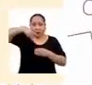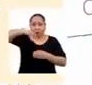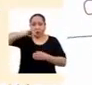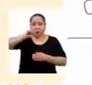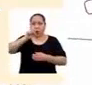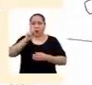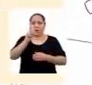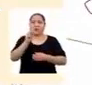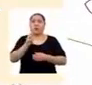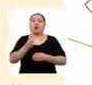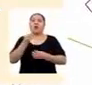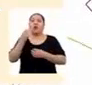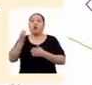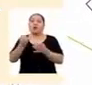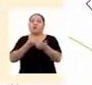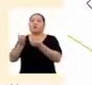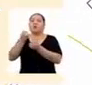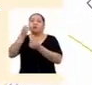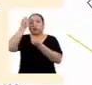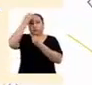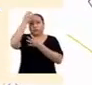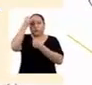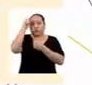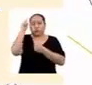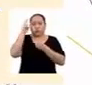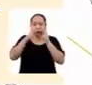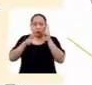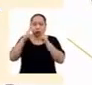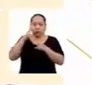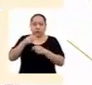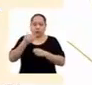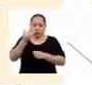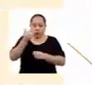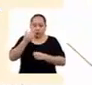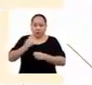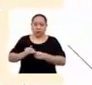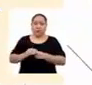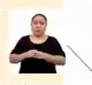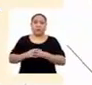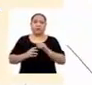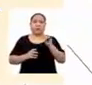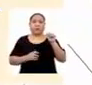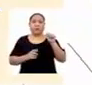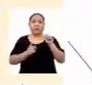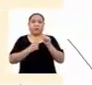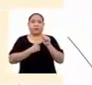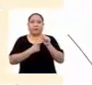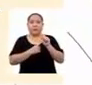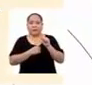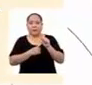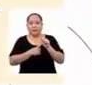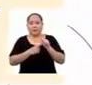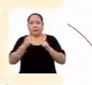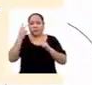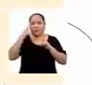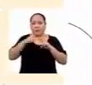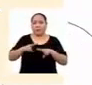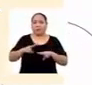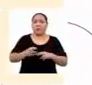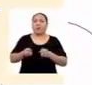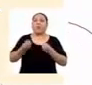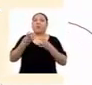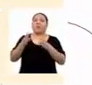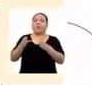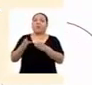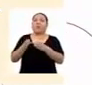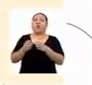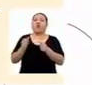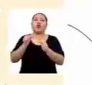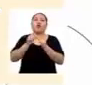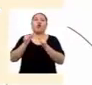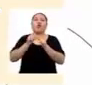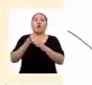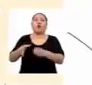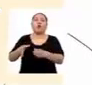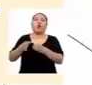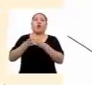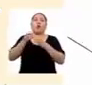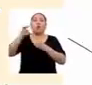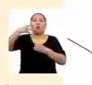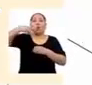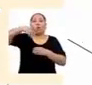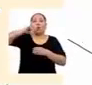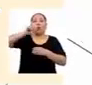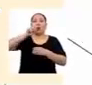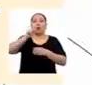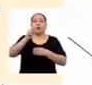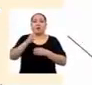información, para lo cual consideraremos lo siguiente. A. Determinar el tamaño de la muestra. B.